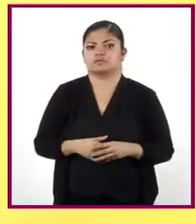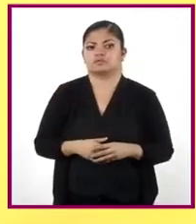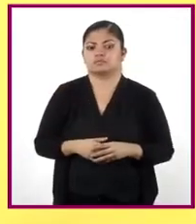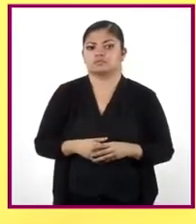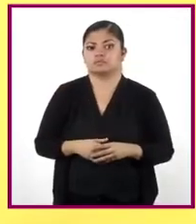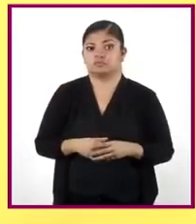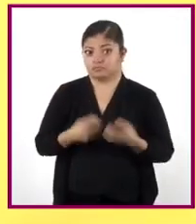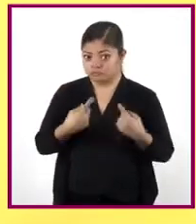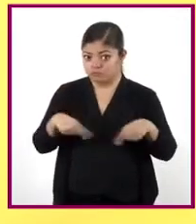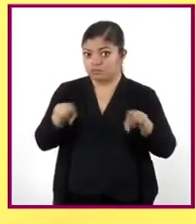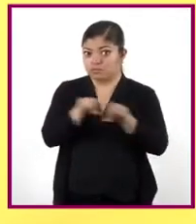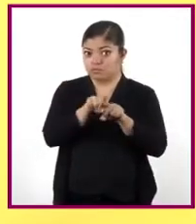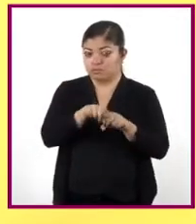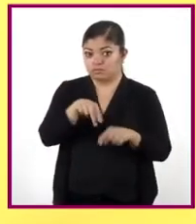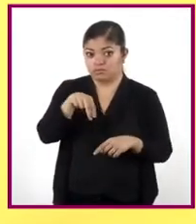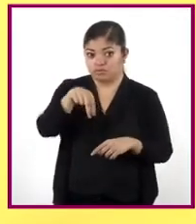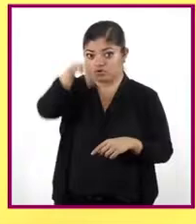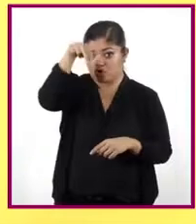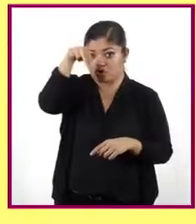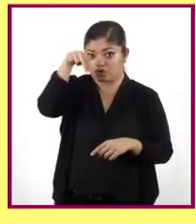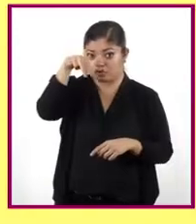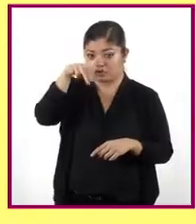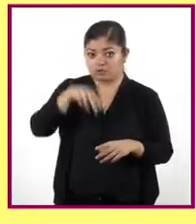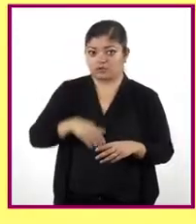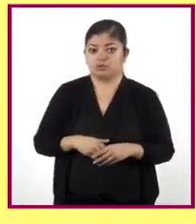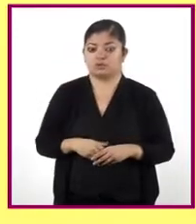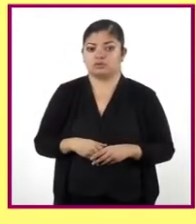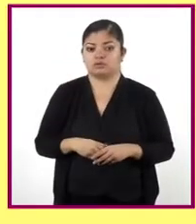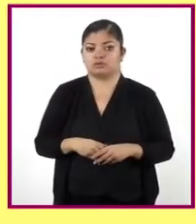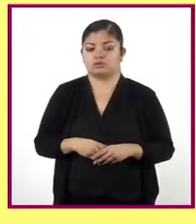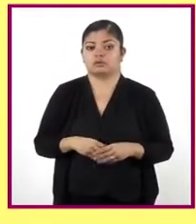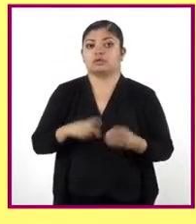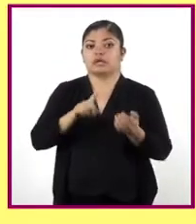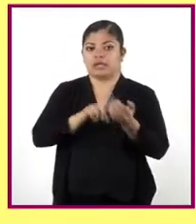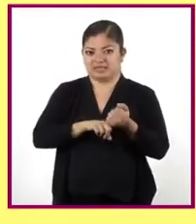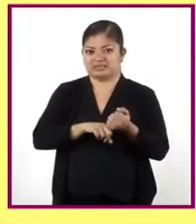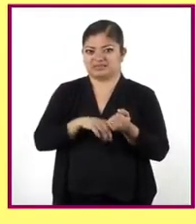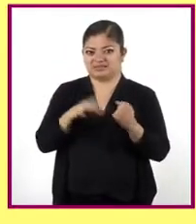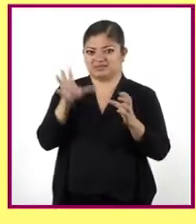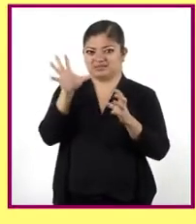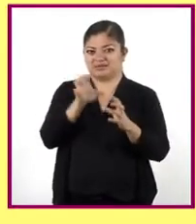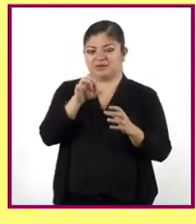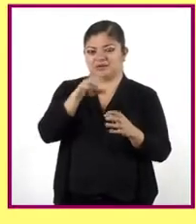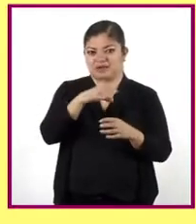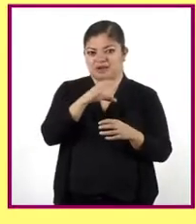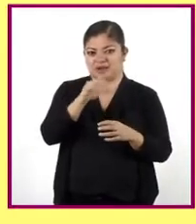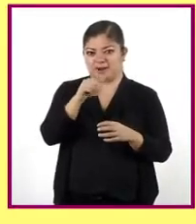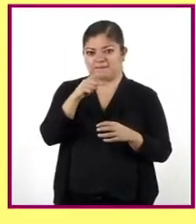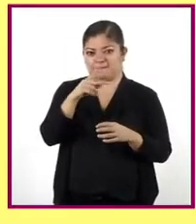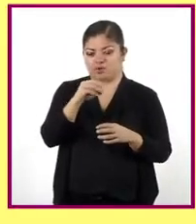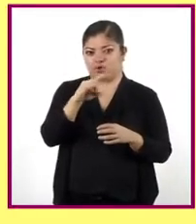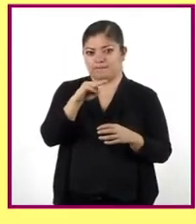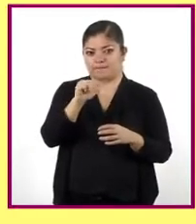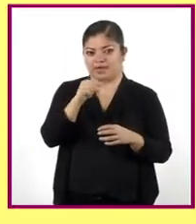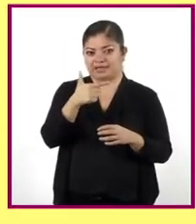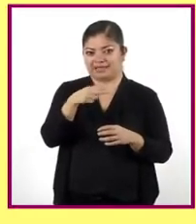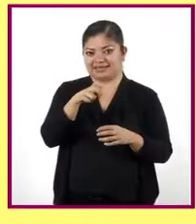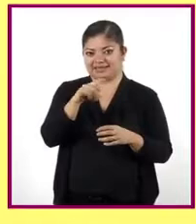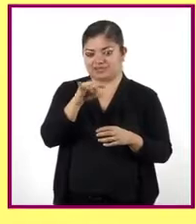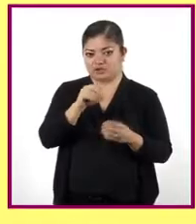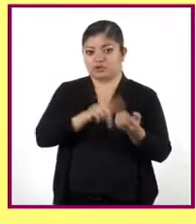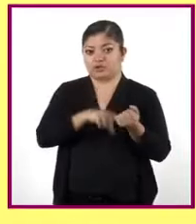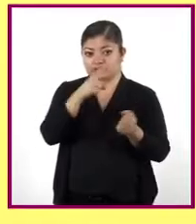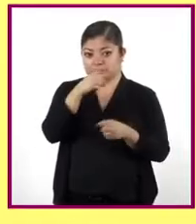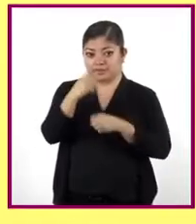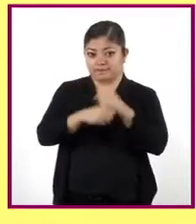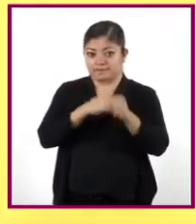¿Coincide con el polo norte geográfico? ¿El campo magnético terrestre ha presentado algún cambio en los últimos 100 millones